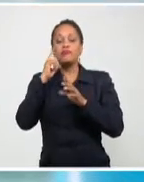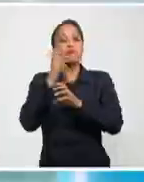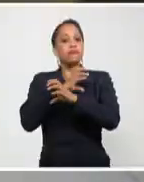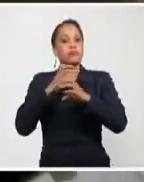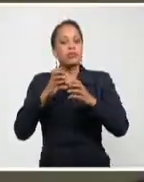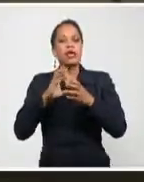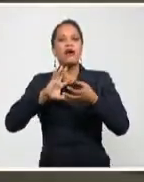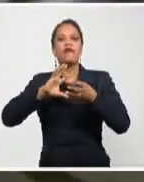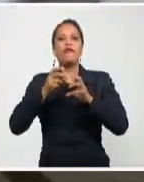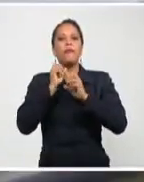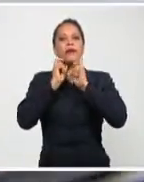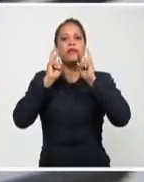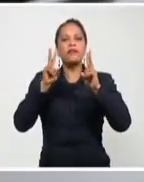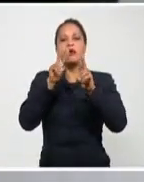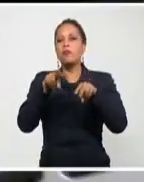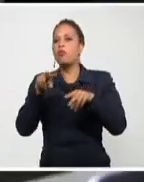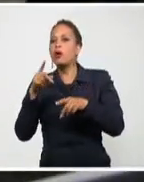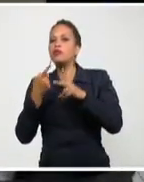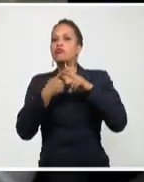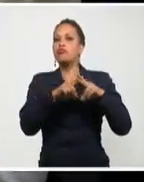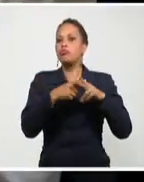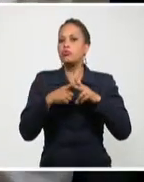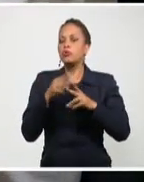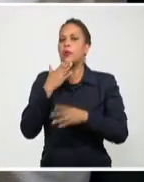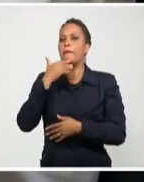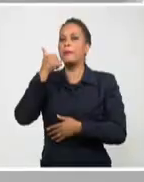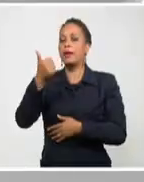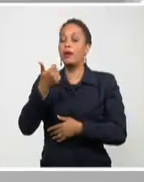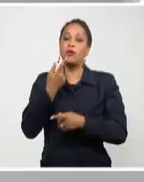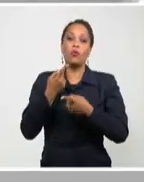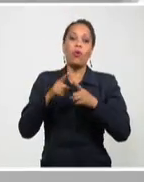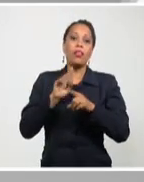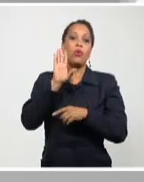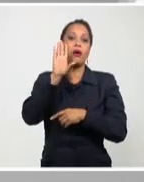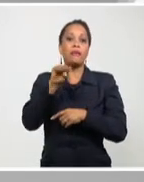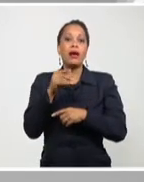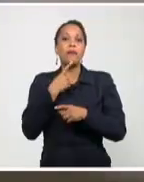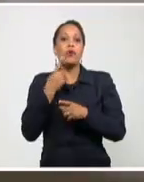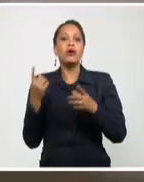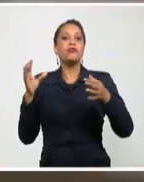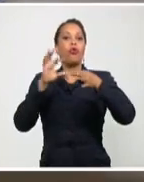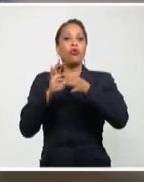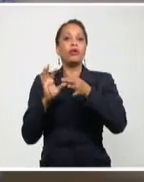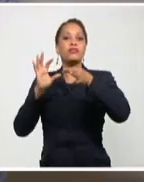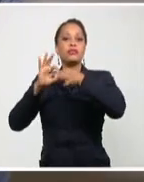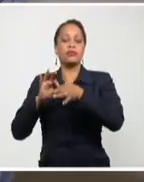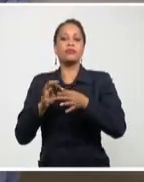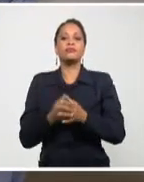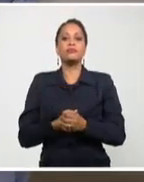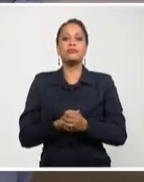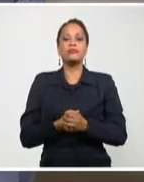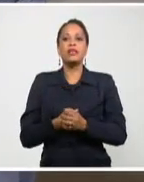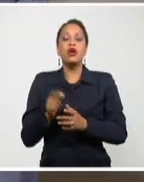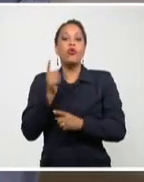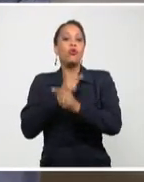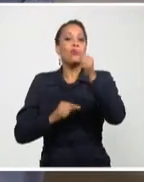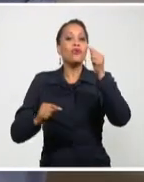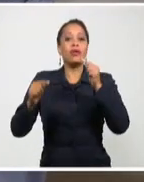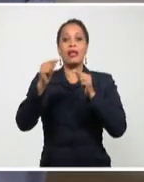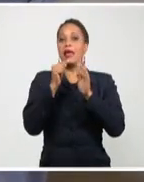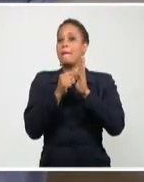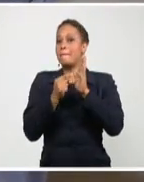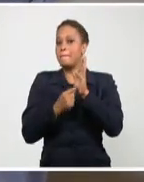de vida en busca de mejores soluciones, sobre todo cuando hablamos de espacios interconectados. Uno de los elementos esenciales